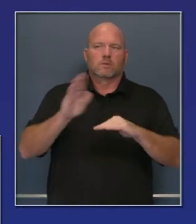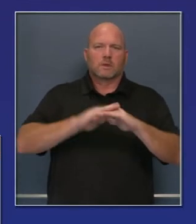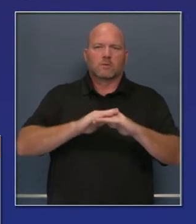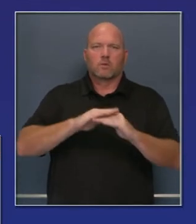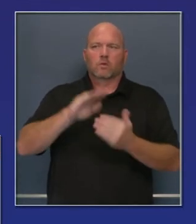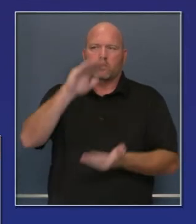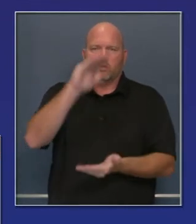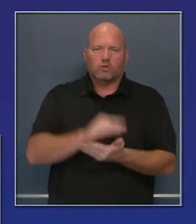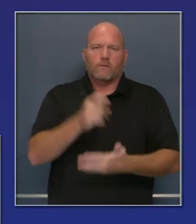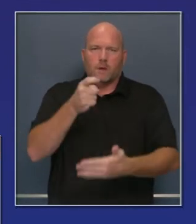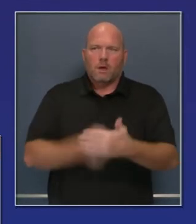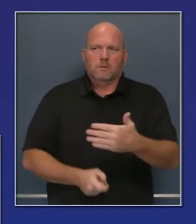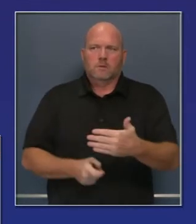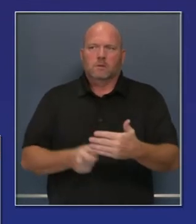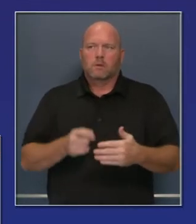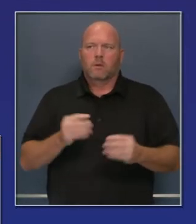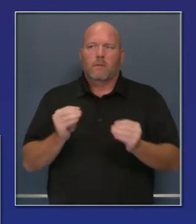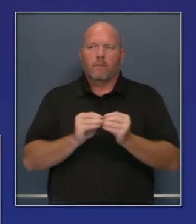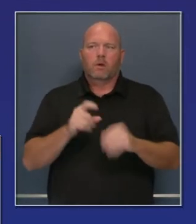el aumento